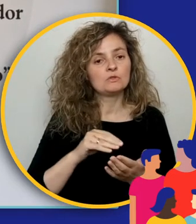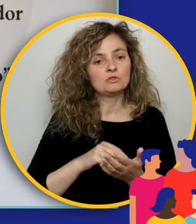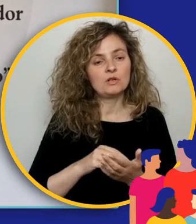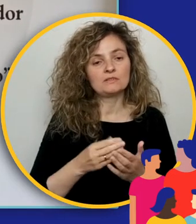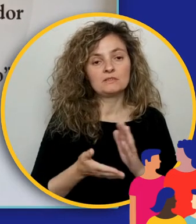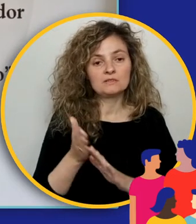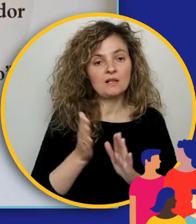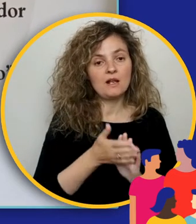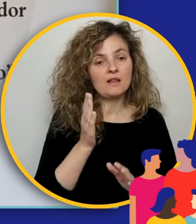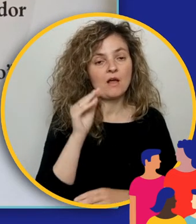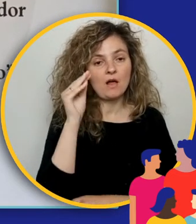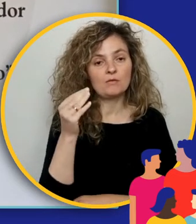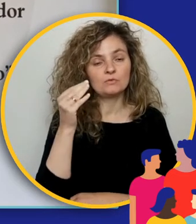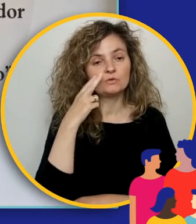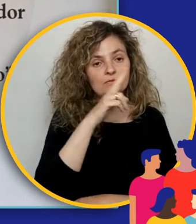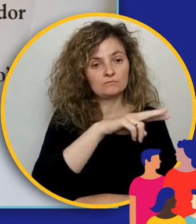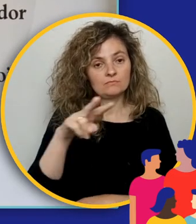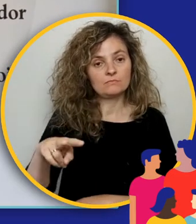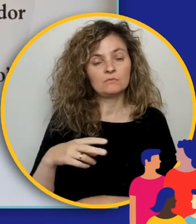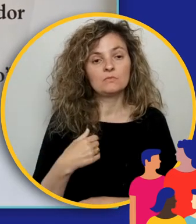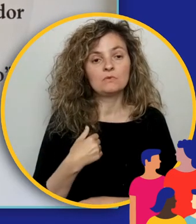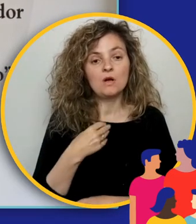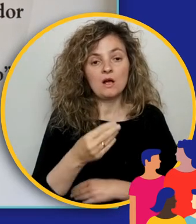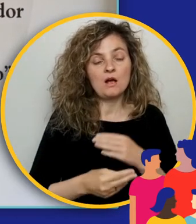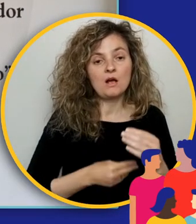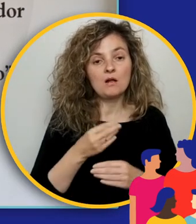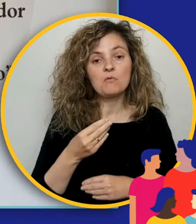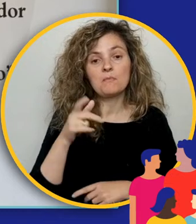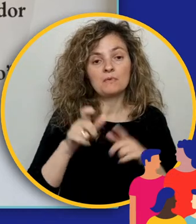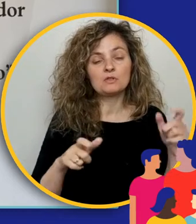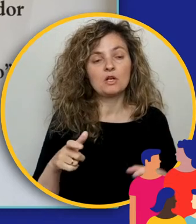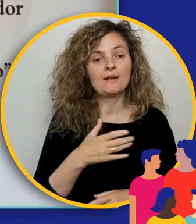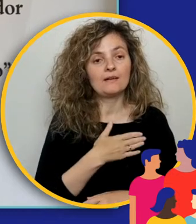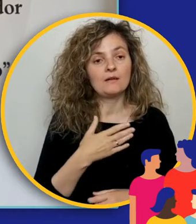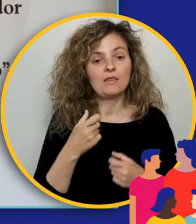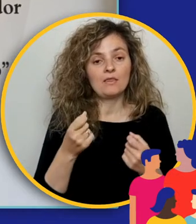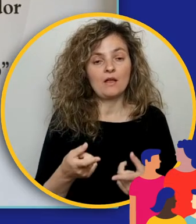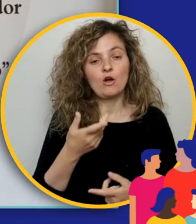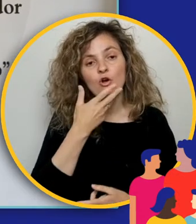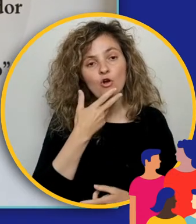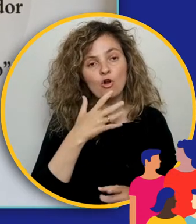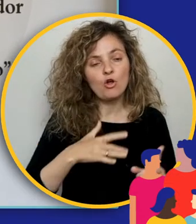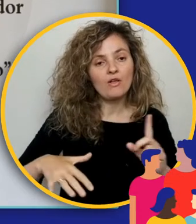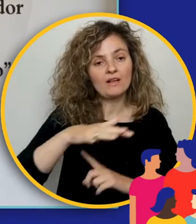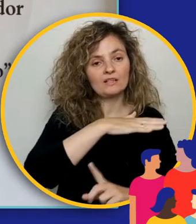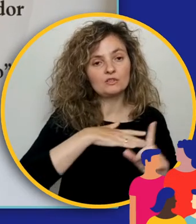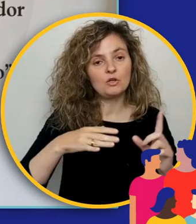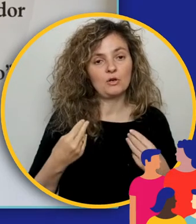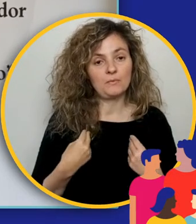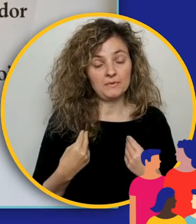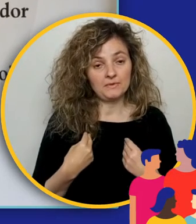museo y lo hemos hecho con la idea de que, de alguna manera, conozcan mejor el entorno en el que